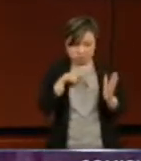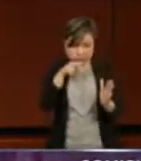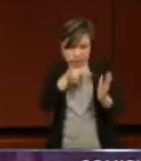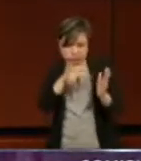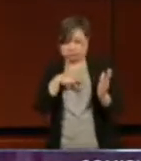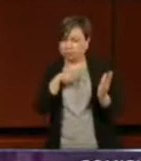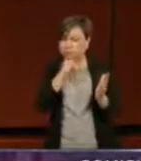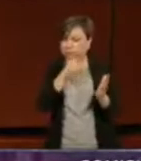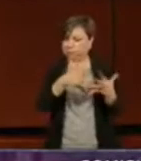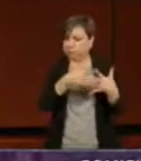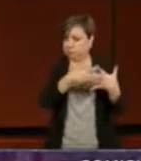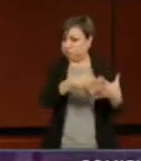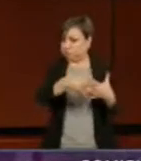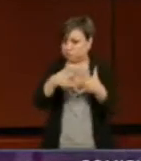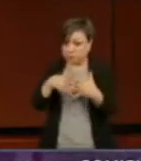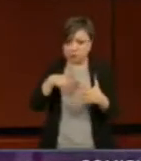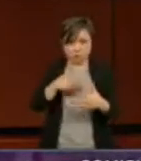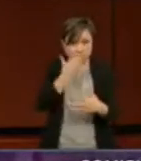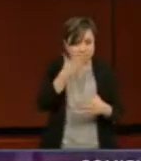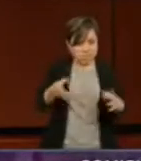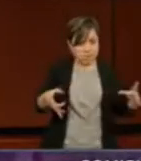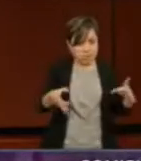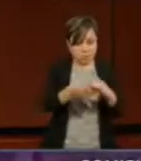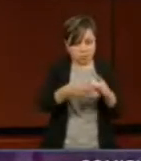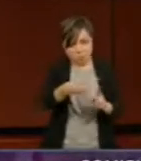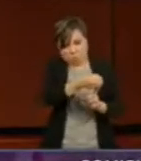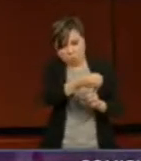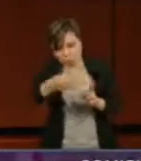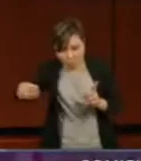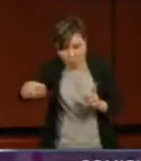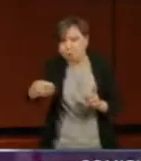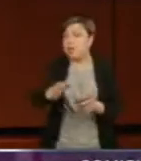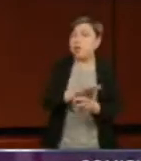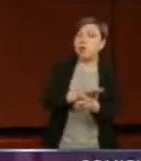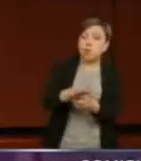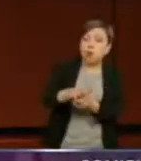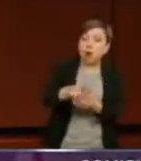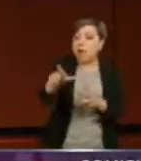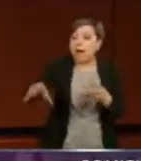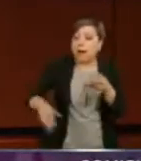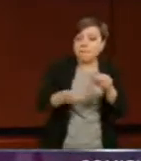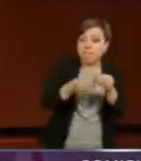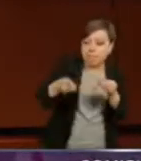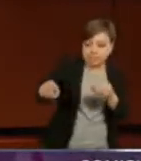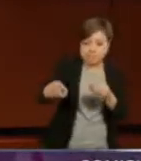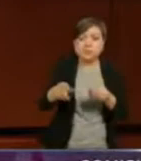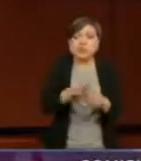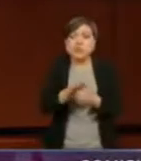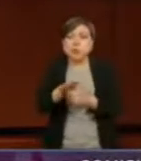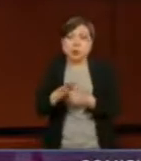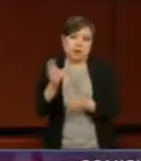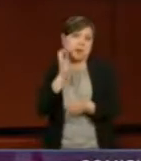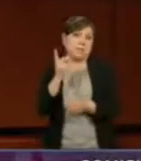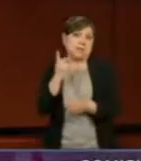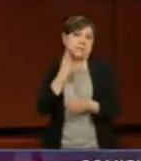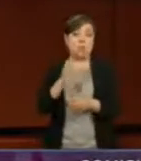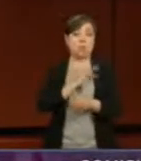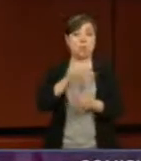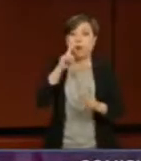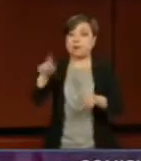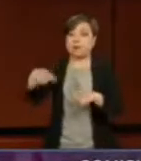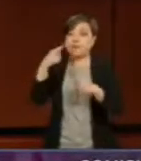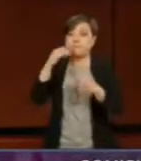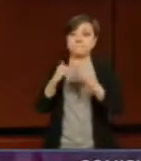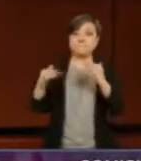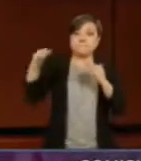presentar inconsistencias y deficiencias en cuanto a uno de los casos en que se busca que la Cámara de Diputados se erija en jurado de